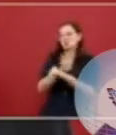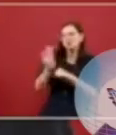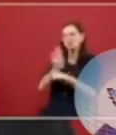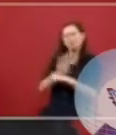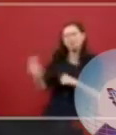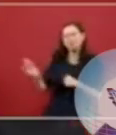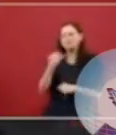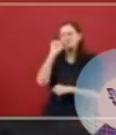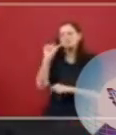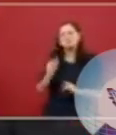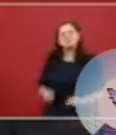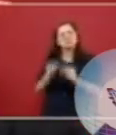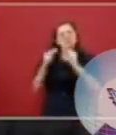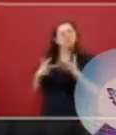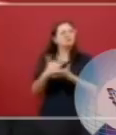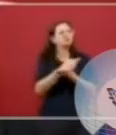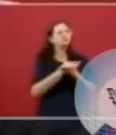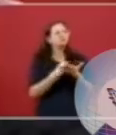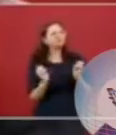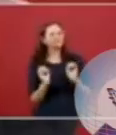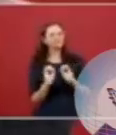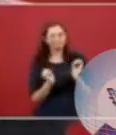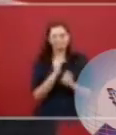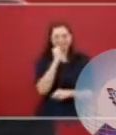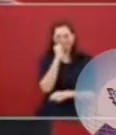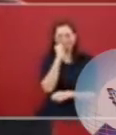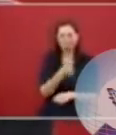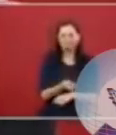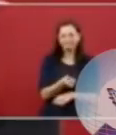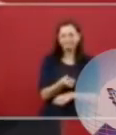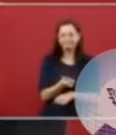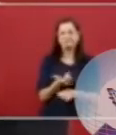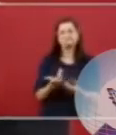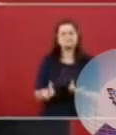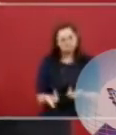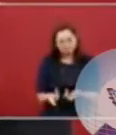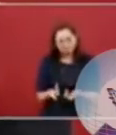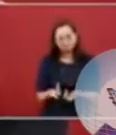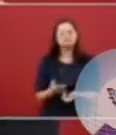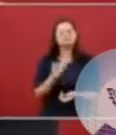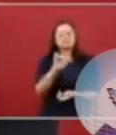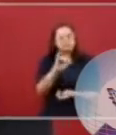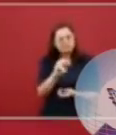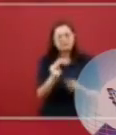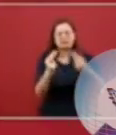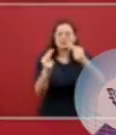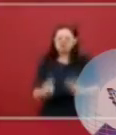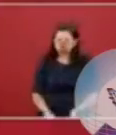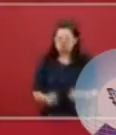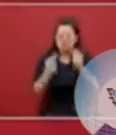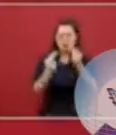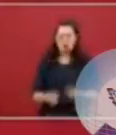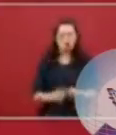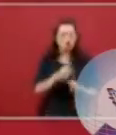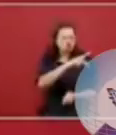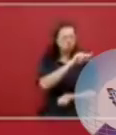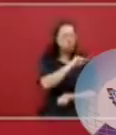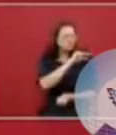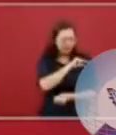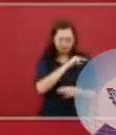Entonces queremos que haya negocio para el sector